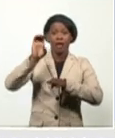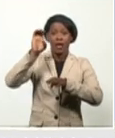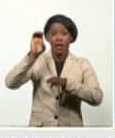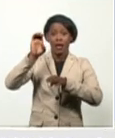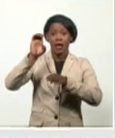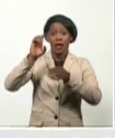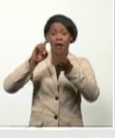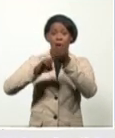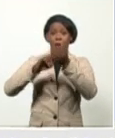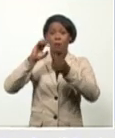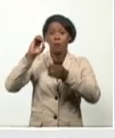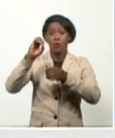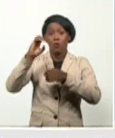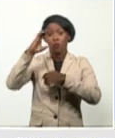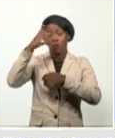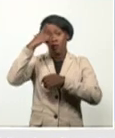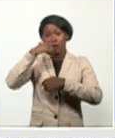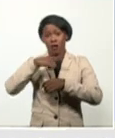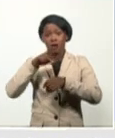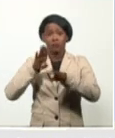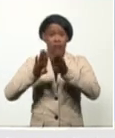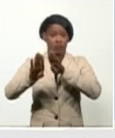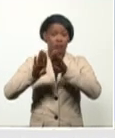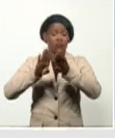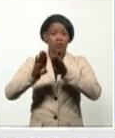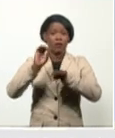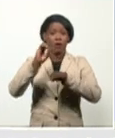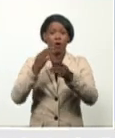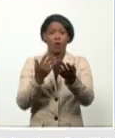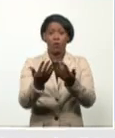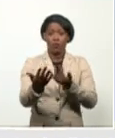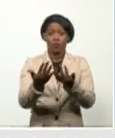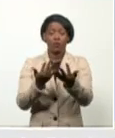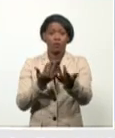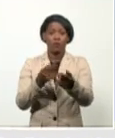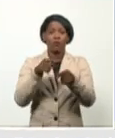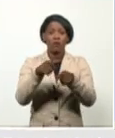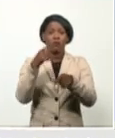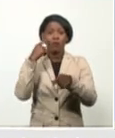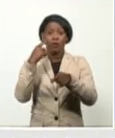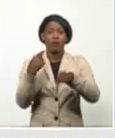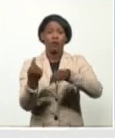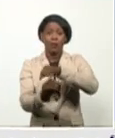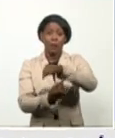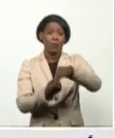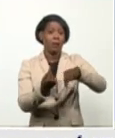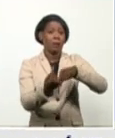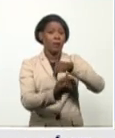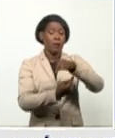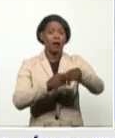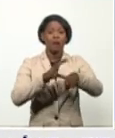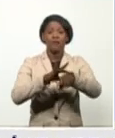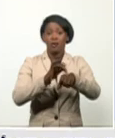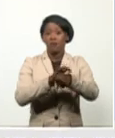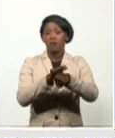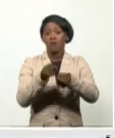cual indiscutiblemente quiere decir que el virus está circulando y que de todas formas no